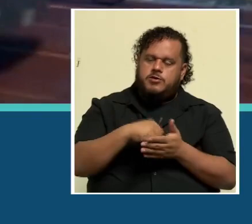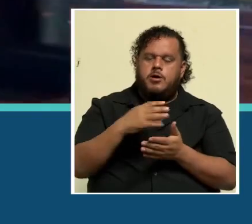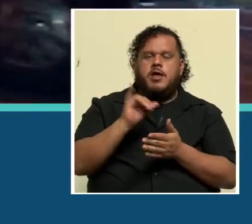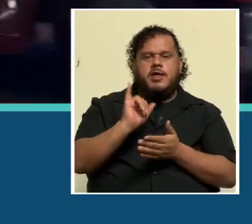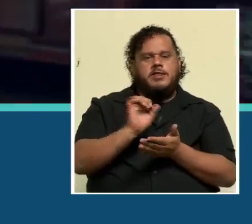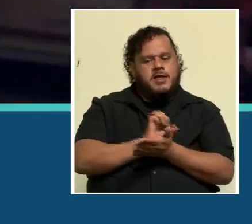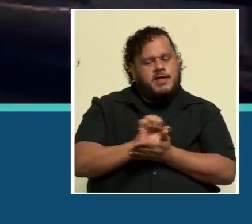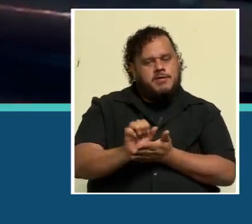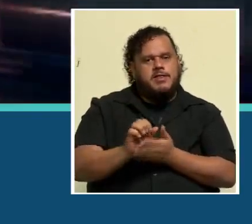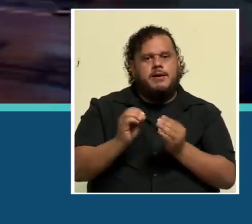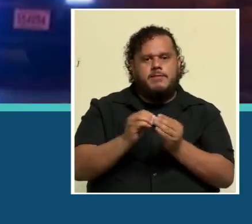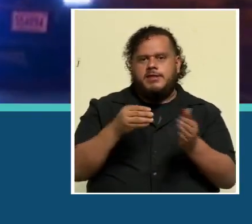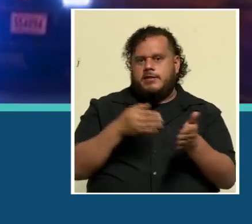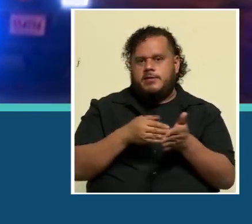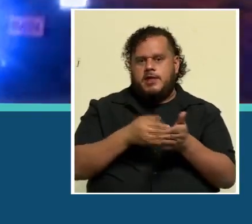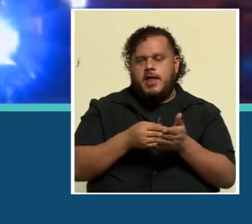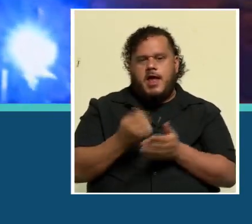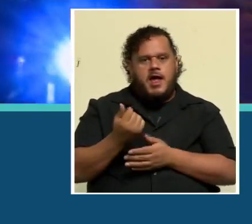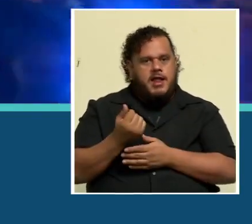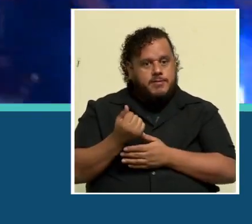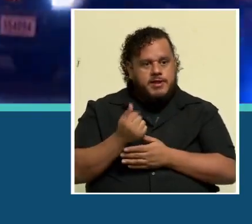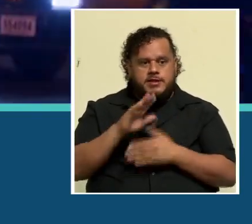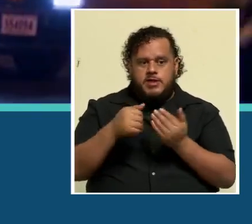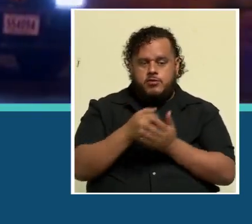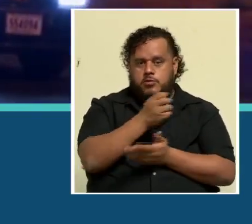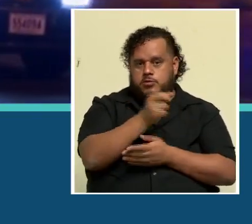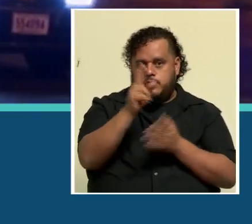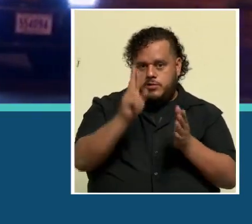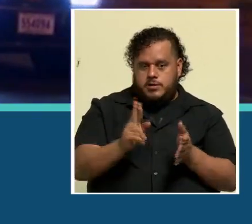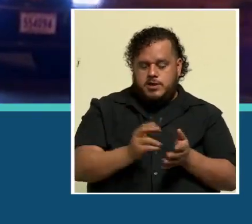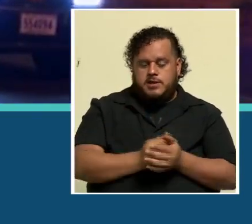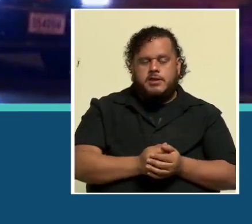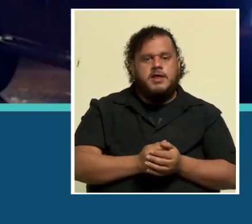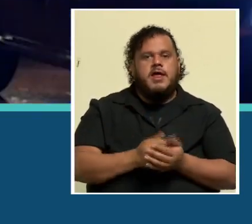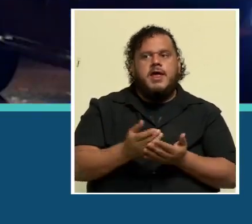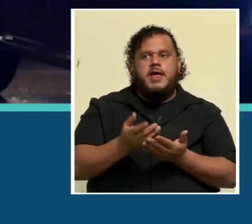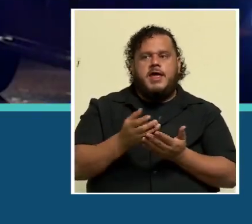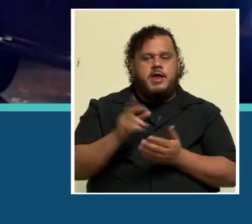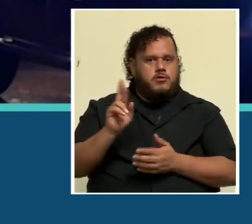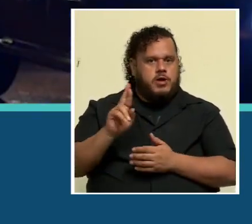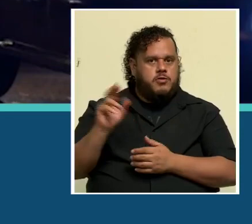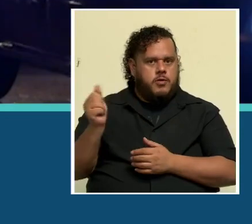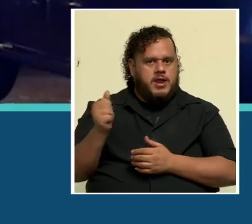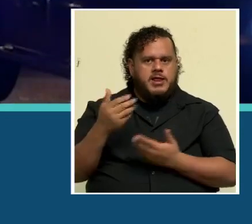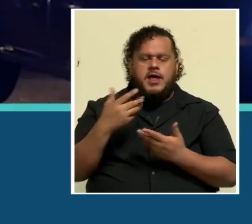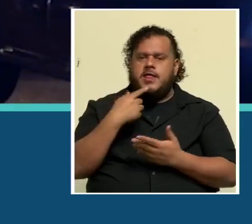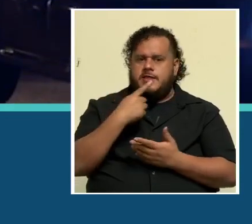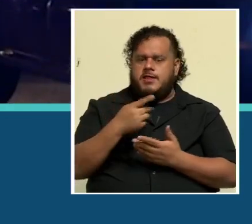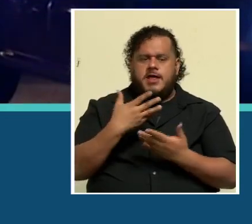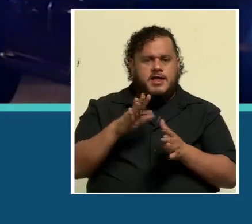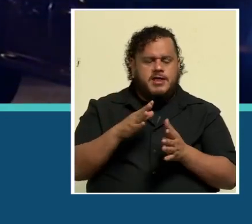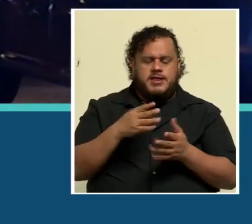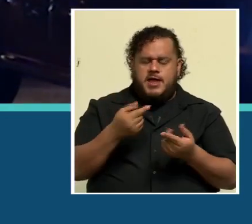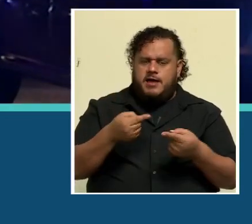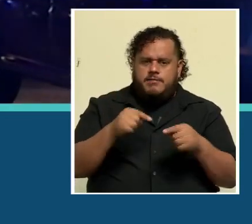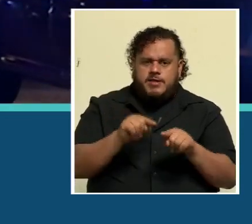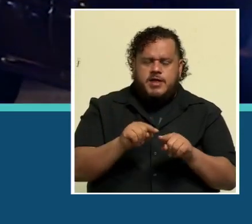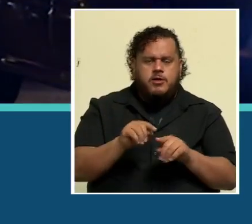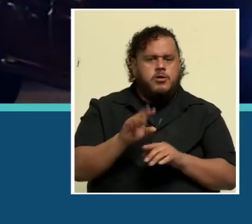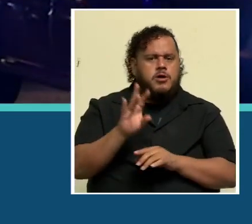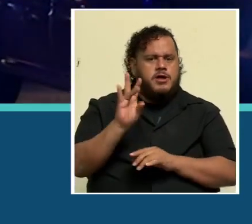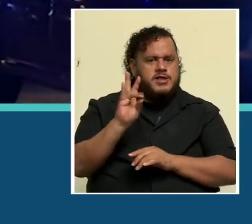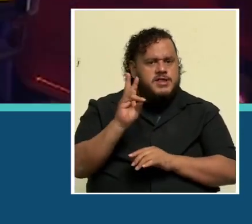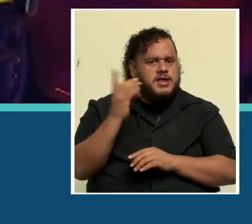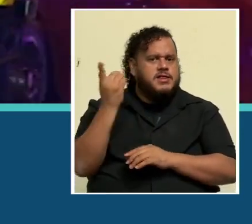evitar más afectación al bolsillo de los costarricenses. Según el aspirante a la presidencia, ya han pasado 7 días desde que envió este documento. Se